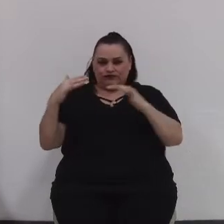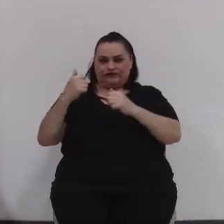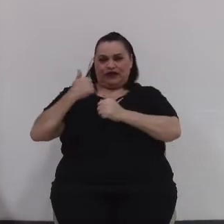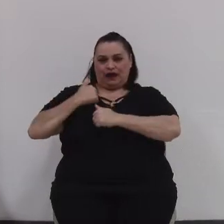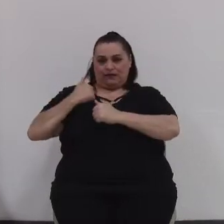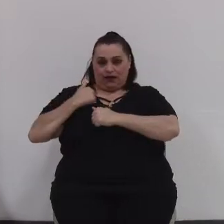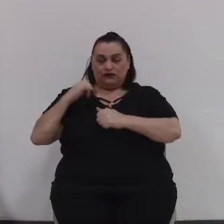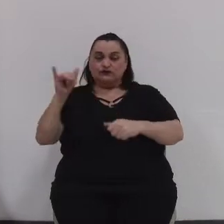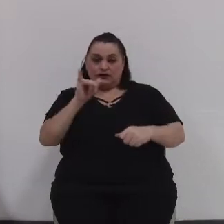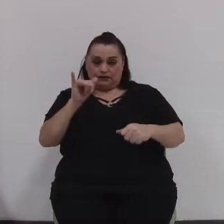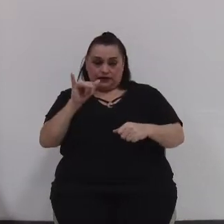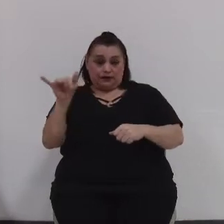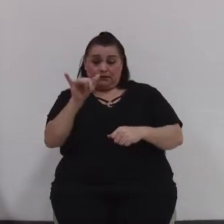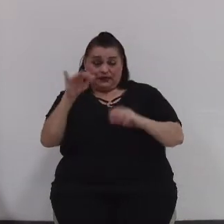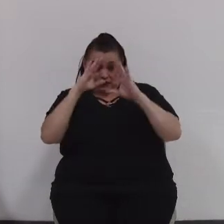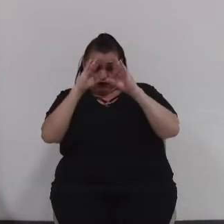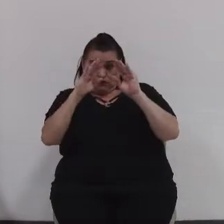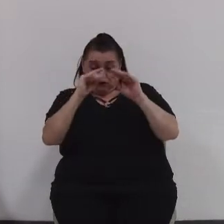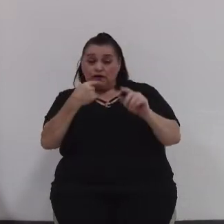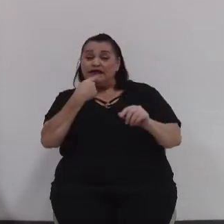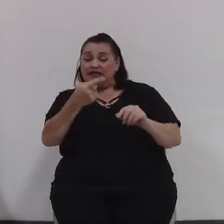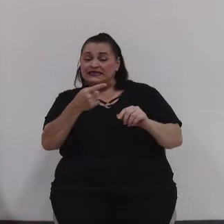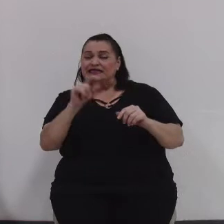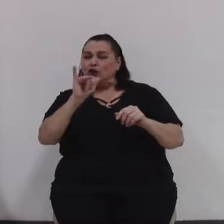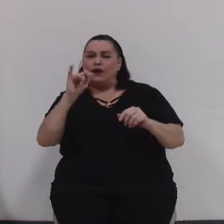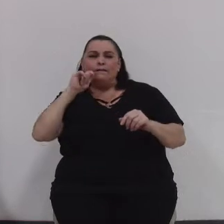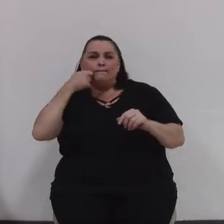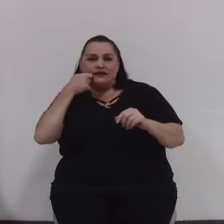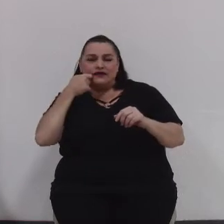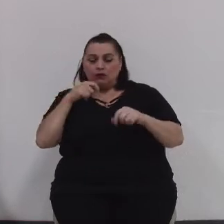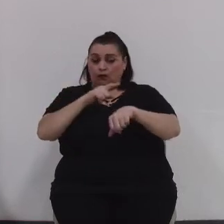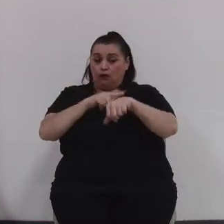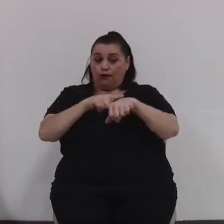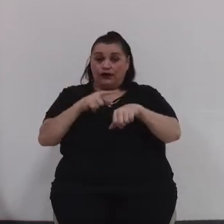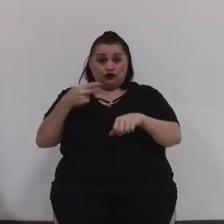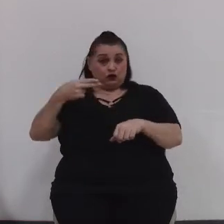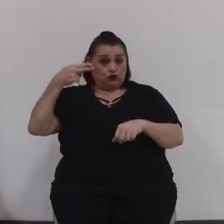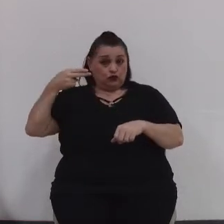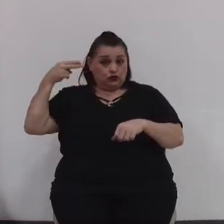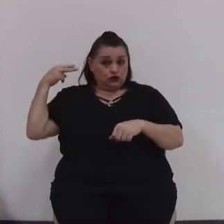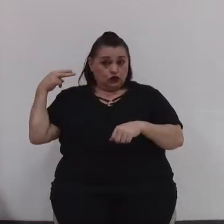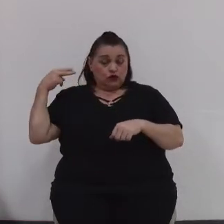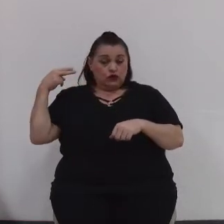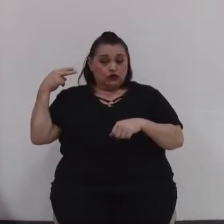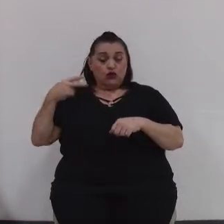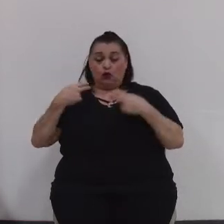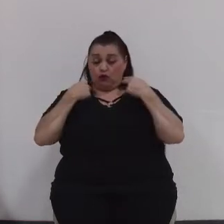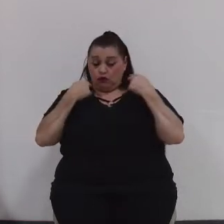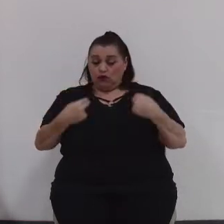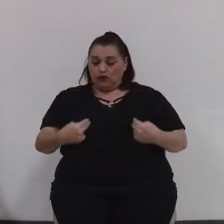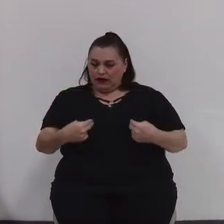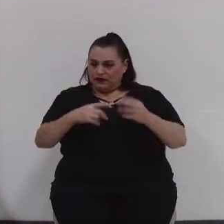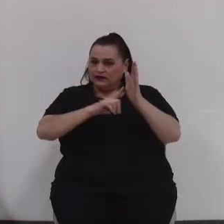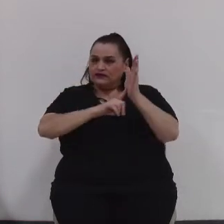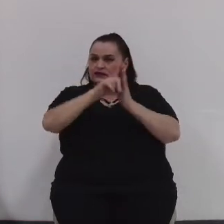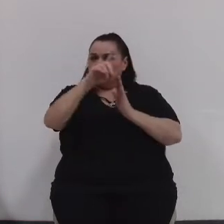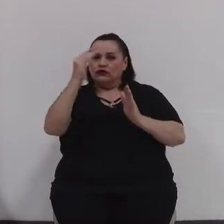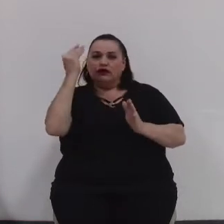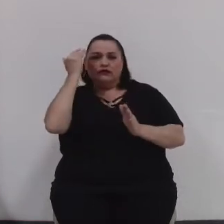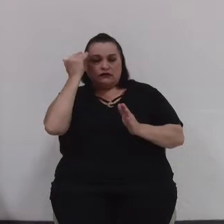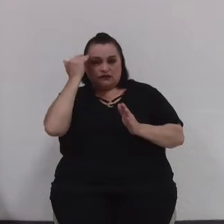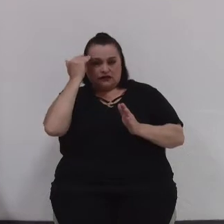El mismo informe señala como una paradoja que un momento histórico en donde la humanidad ha desarrollado